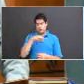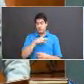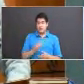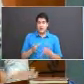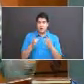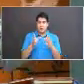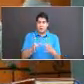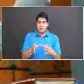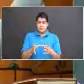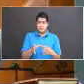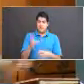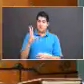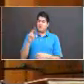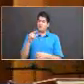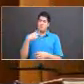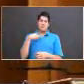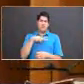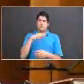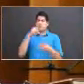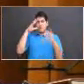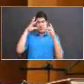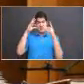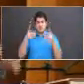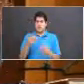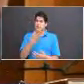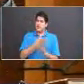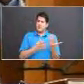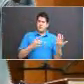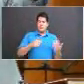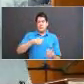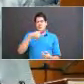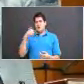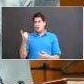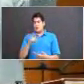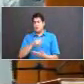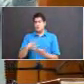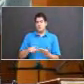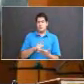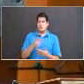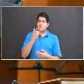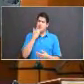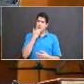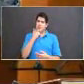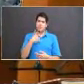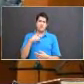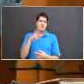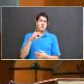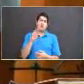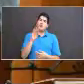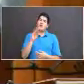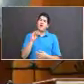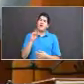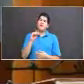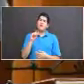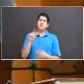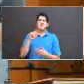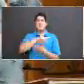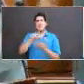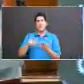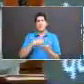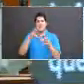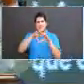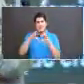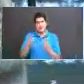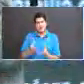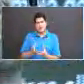No tenemos por qué disponer irnos a otro lugar. Perdón, no estoy hablando de cosas geográficas solamente, aunque también, ¿verdad?